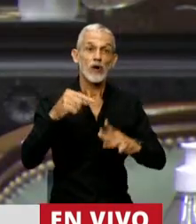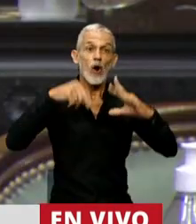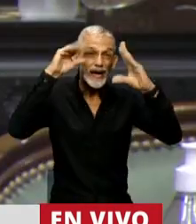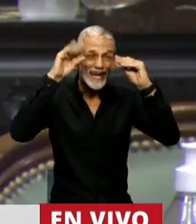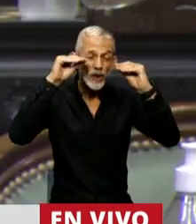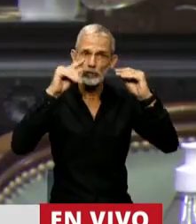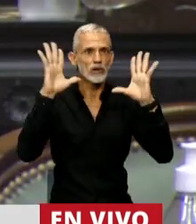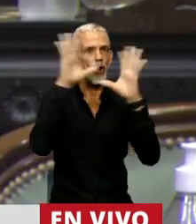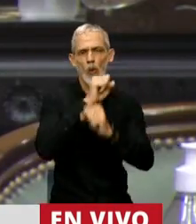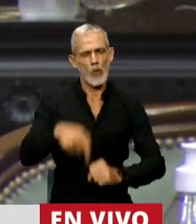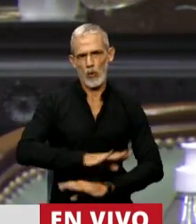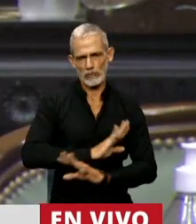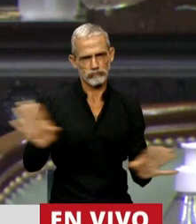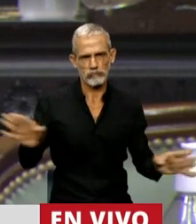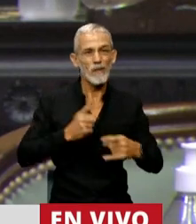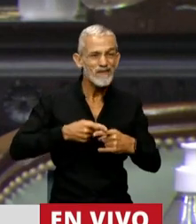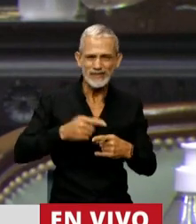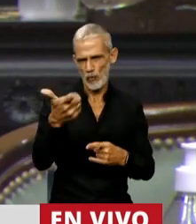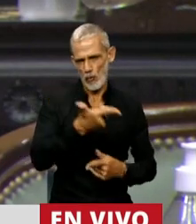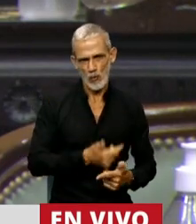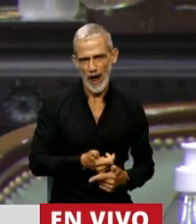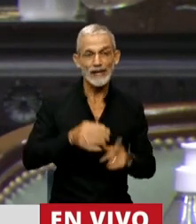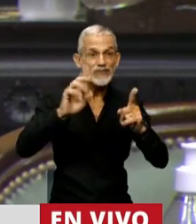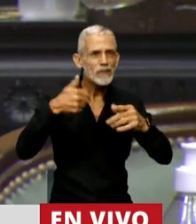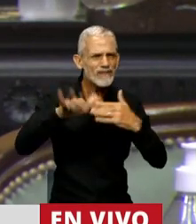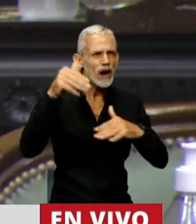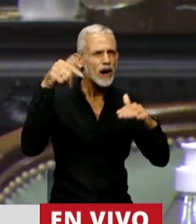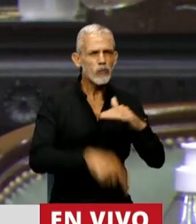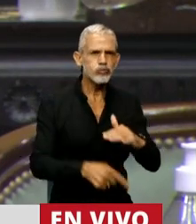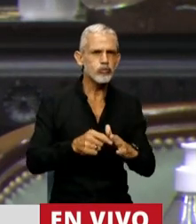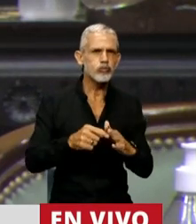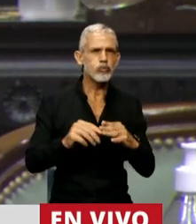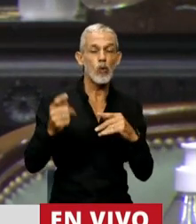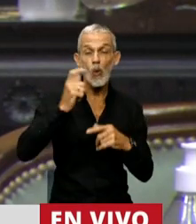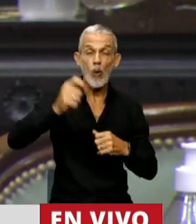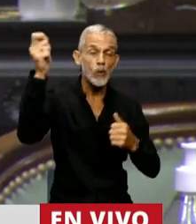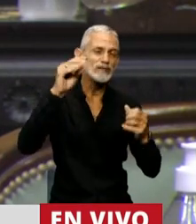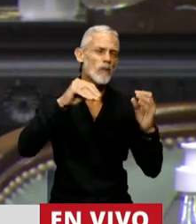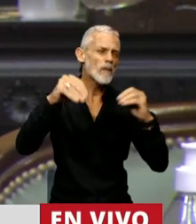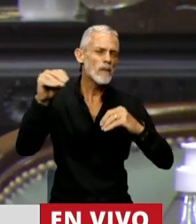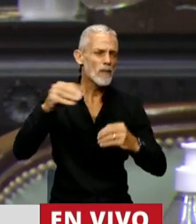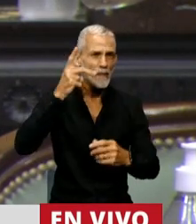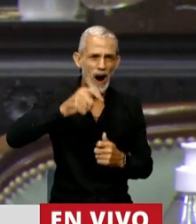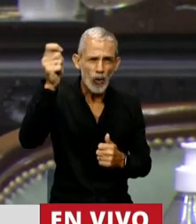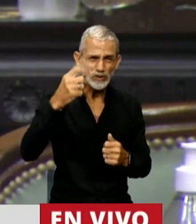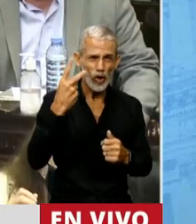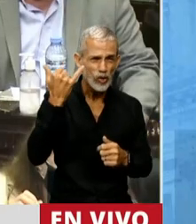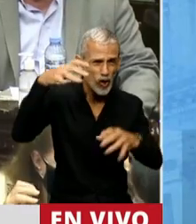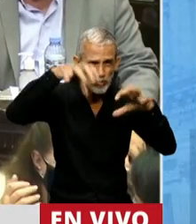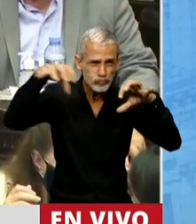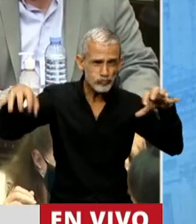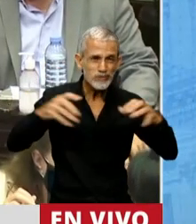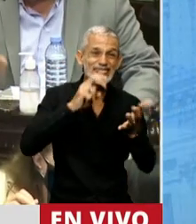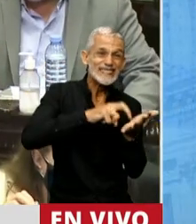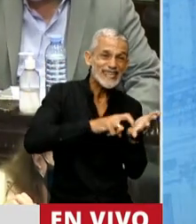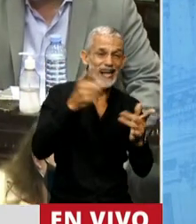noche oscura en donde además van a profundizar la litigiosidad, donde ya ha habido dos cámaras federales, la